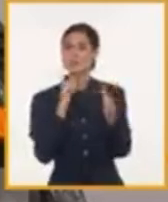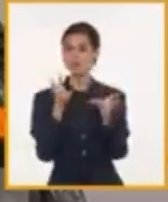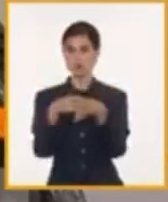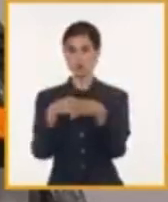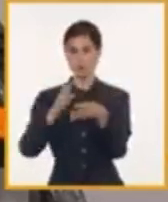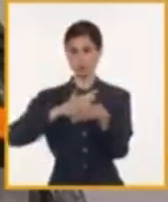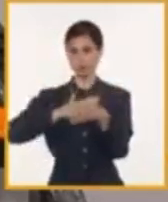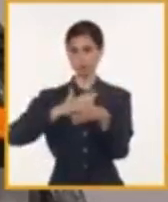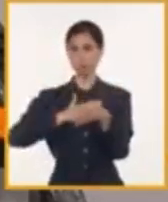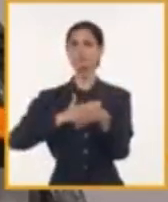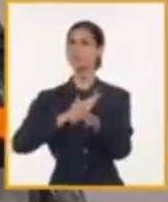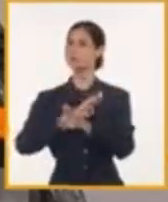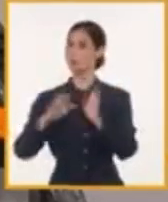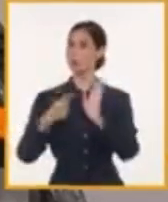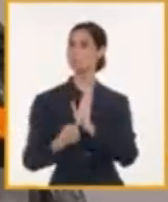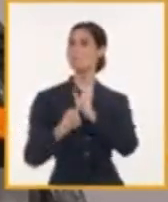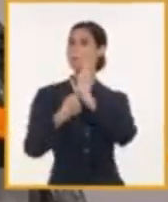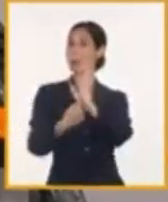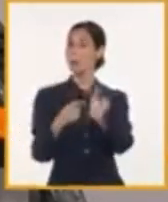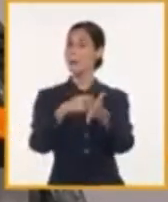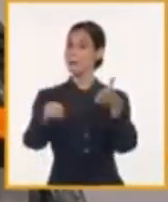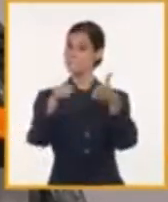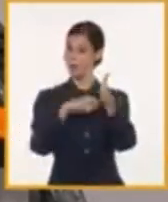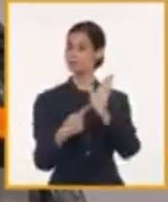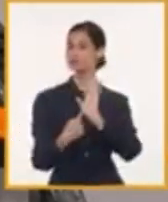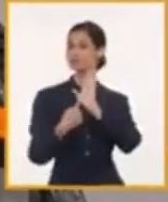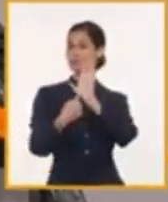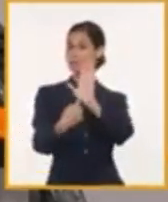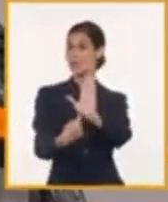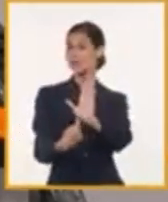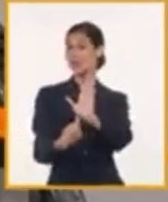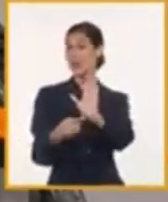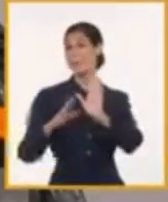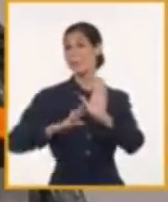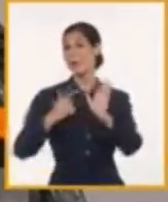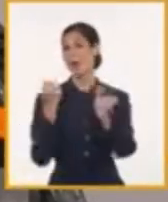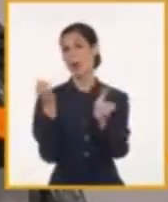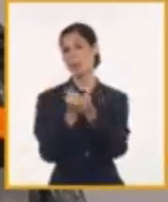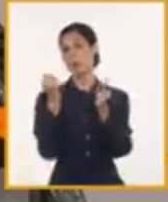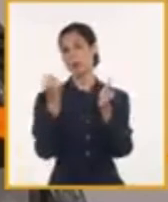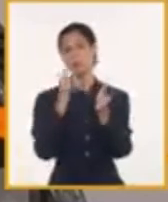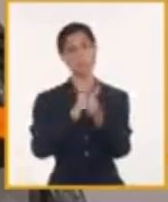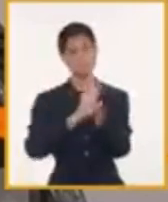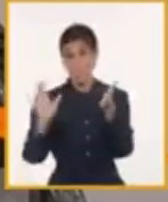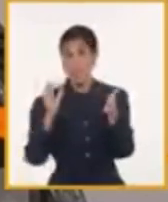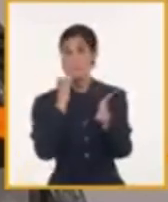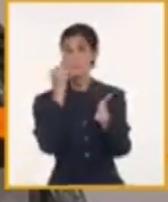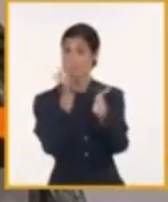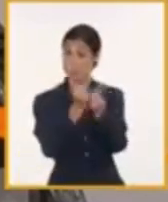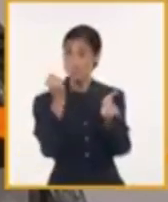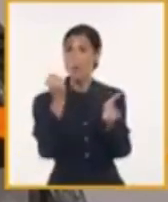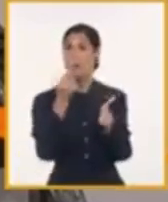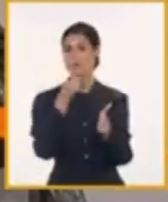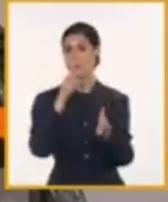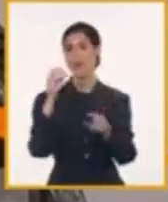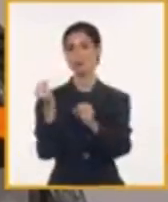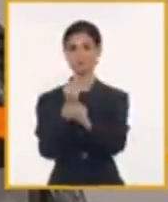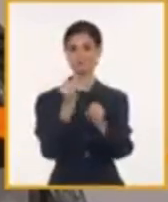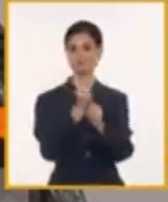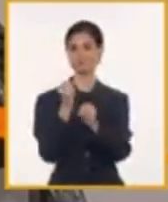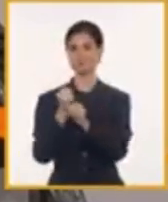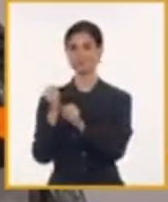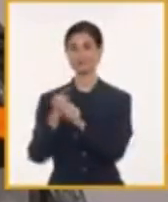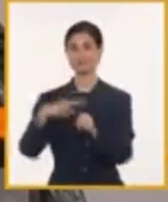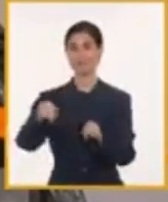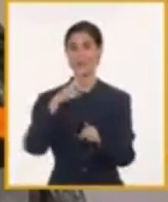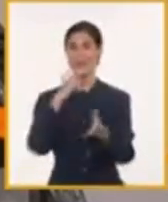empresarial está presentado, estamos esperando a que nos los aprueben y en el esquema que se presenta el grupo es capaz de